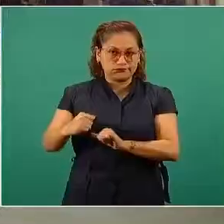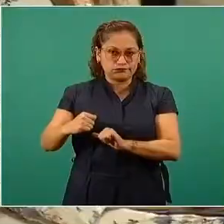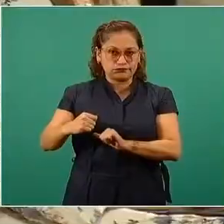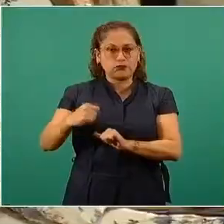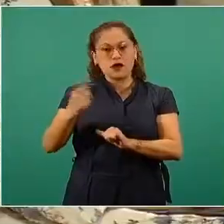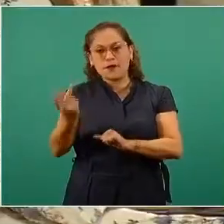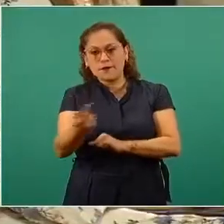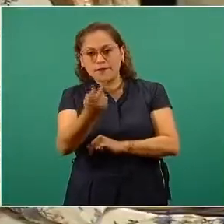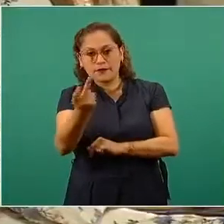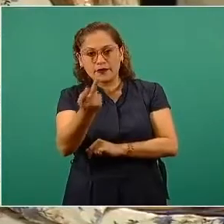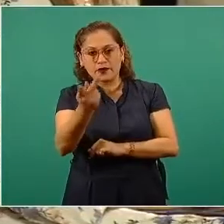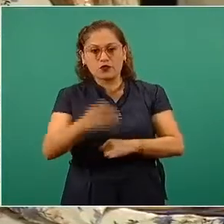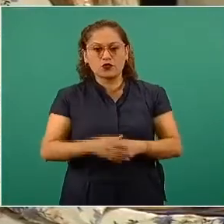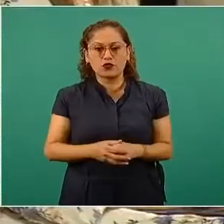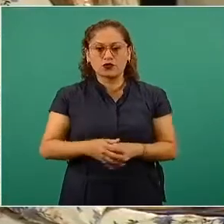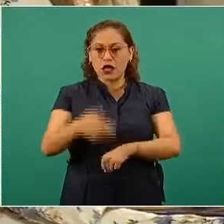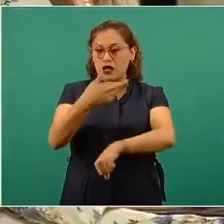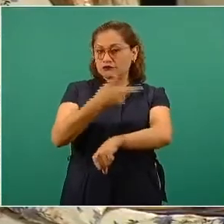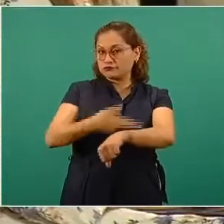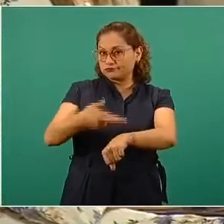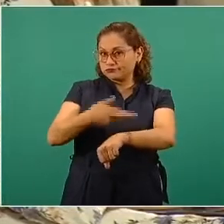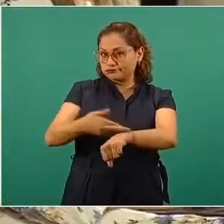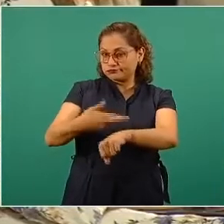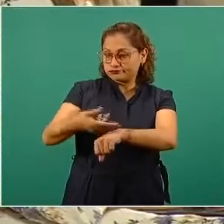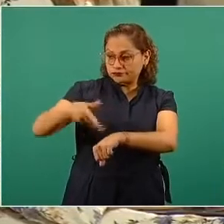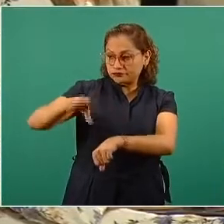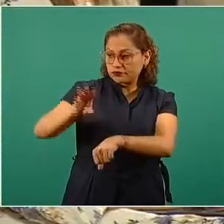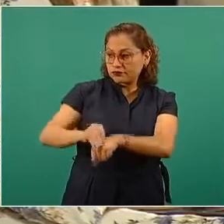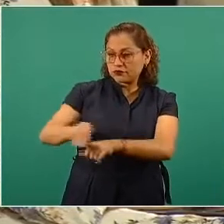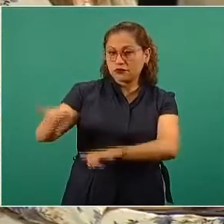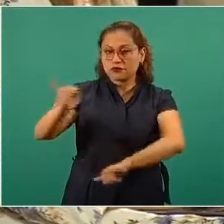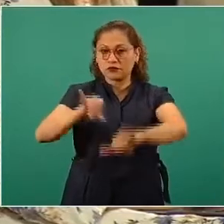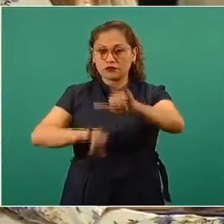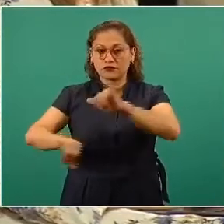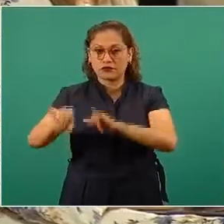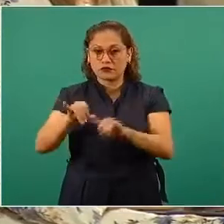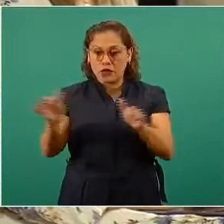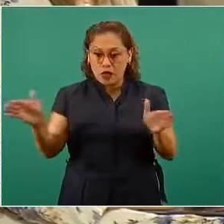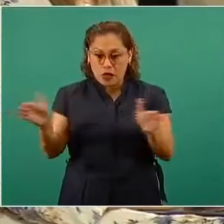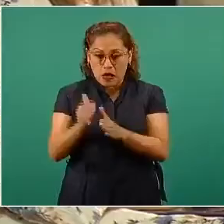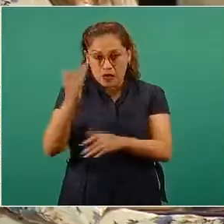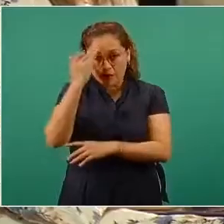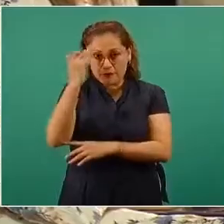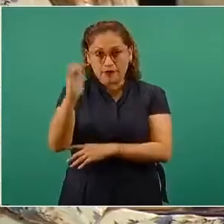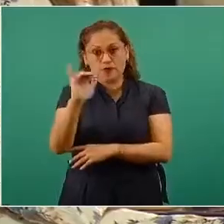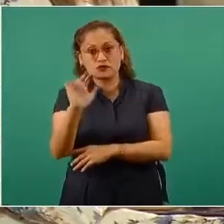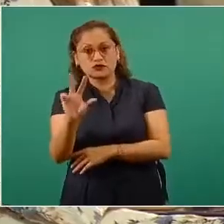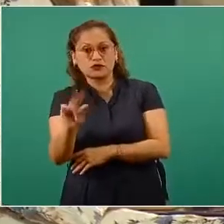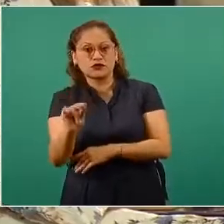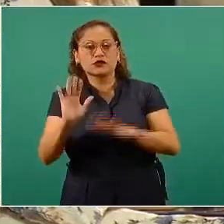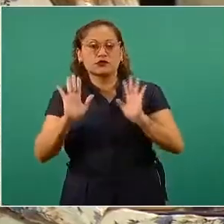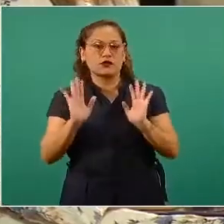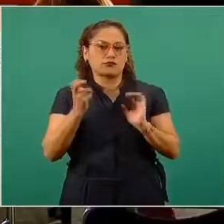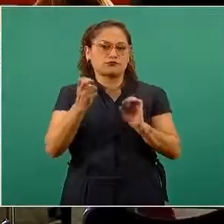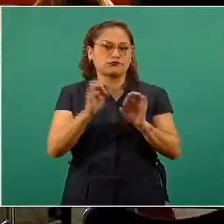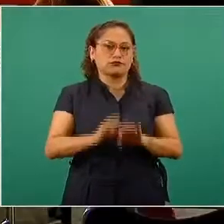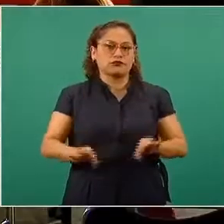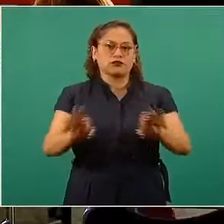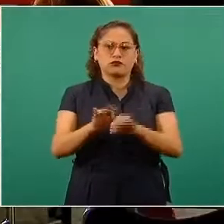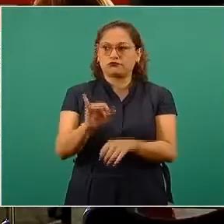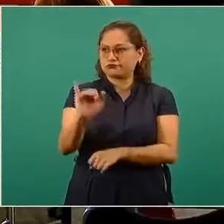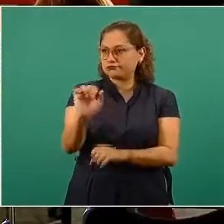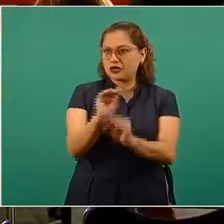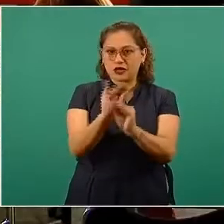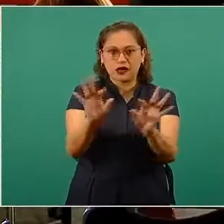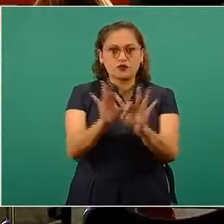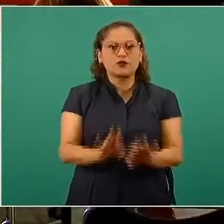posible reducir en tiempo de autorización de estudios clínicos a un mes natural. O sea, esto es también una pregunta muy importante. ¿Cómo no?